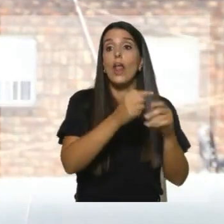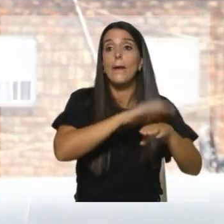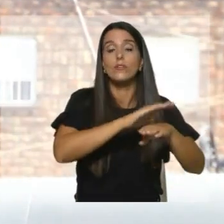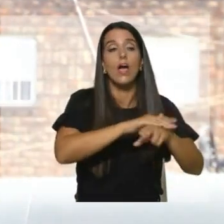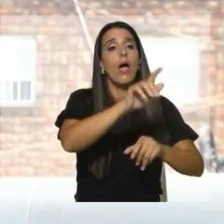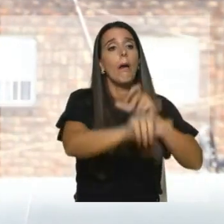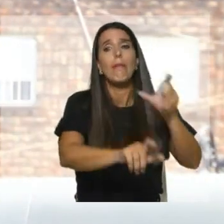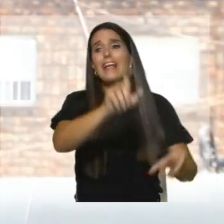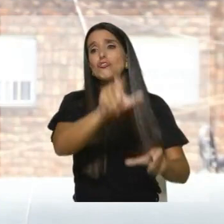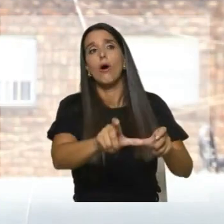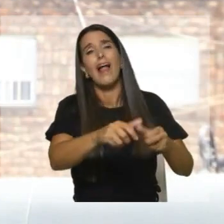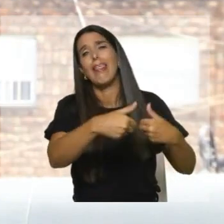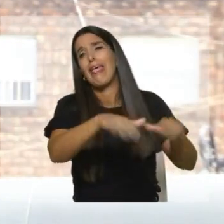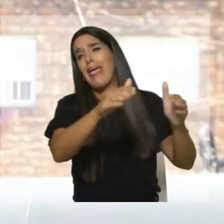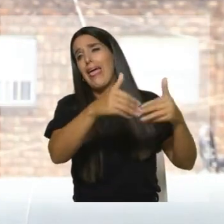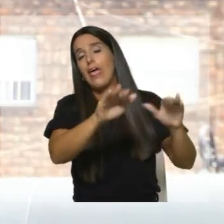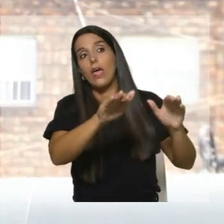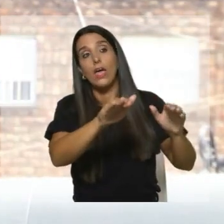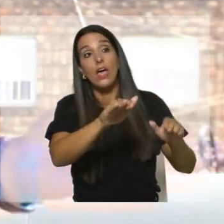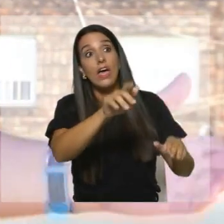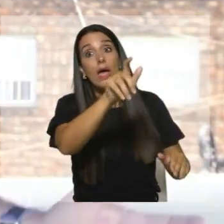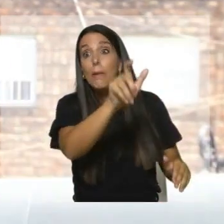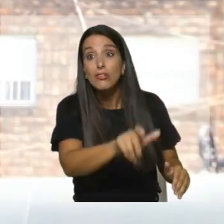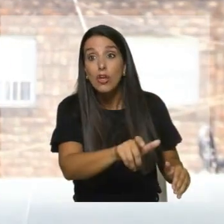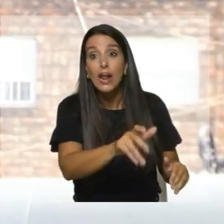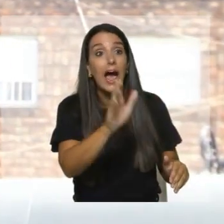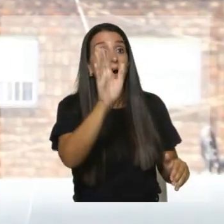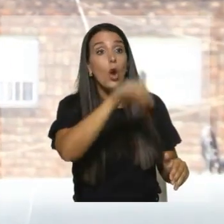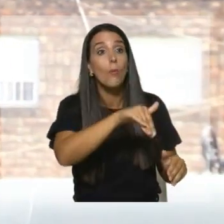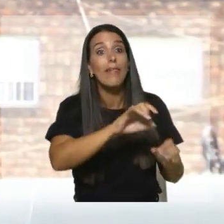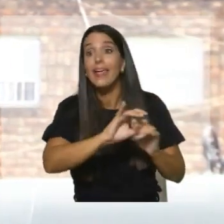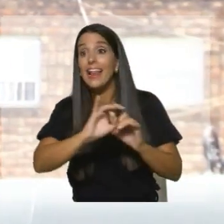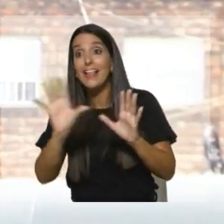poblaciones, determinados individuos, esa persona no va a poder tener herramientas para ser libre.